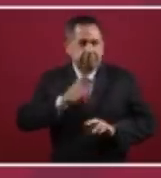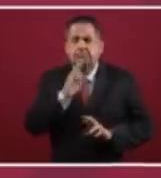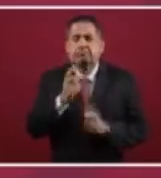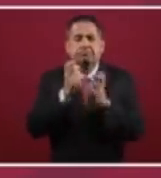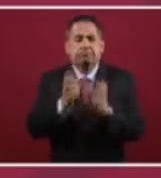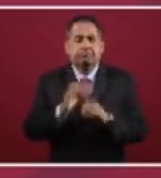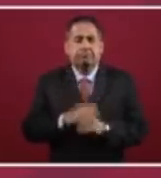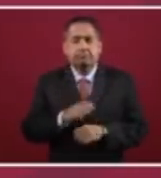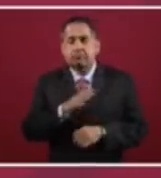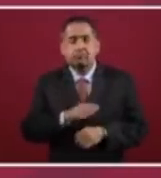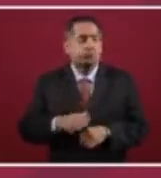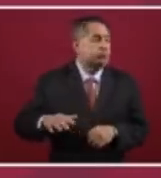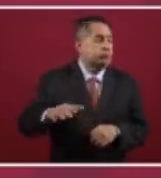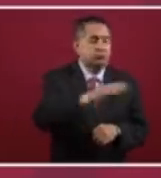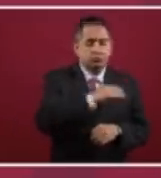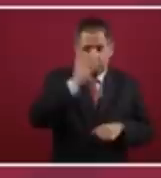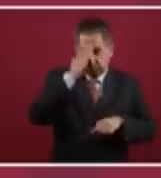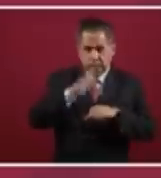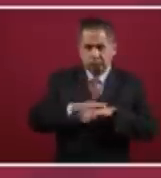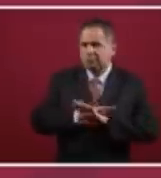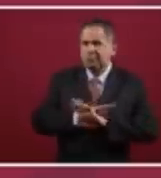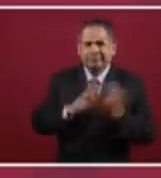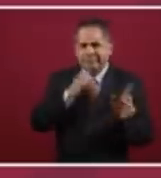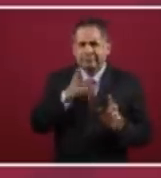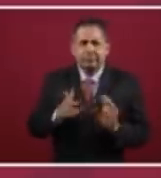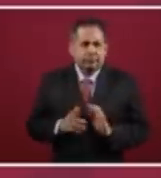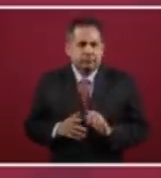los mexicanos, y siempre he pensado